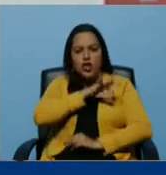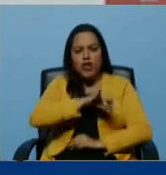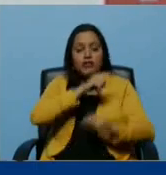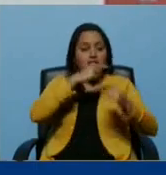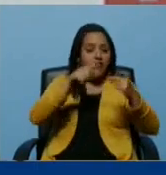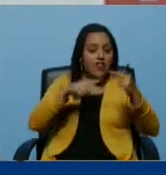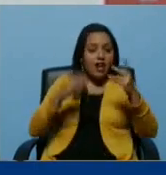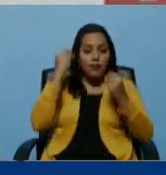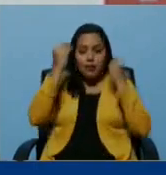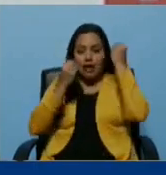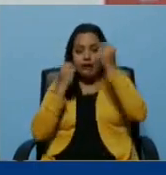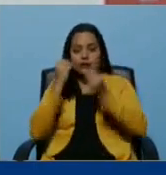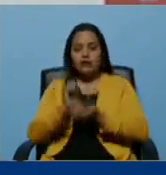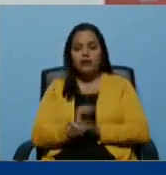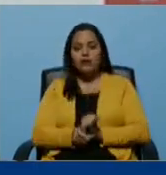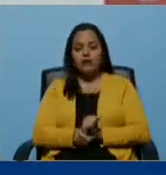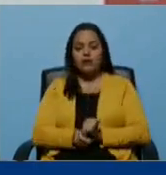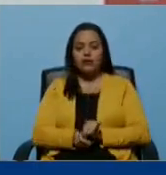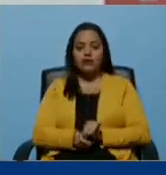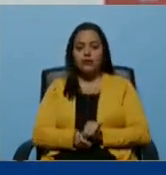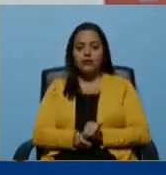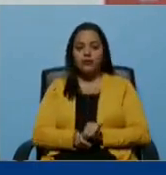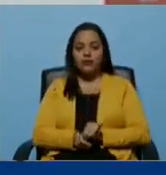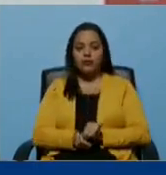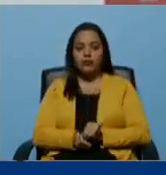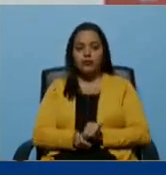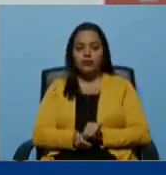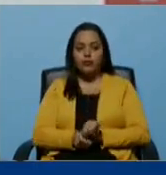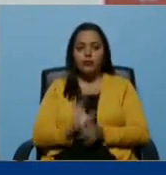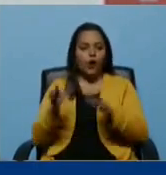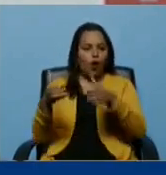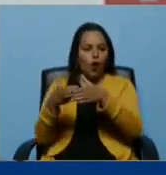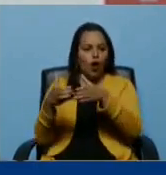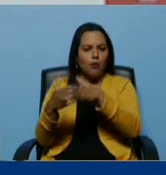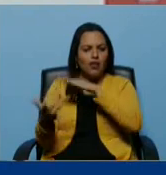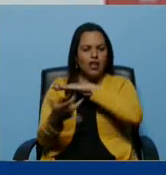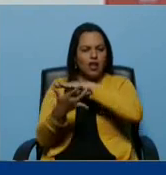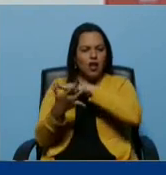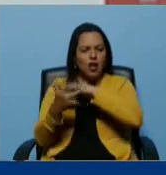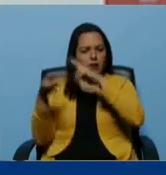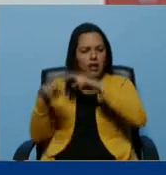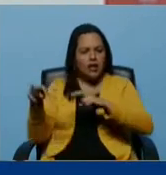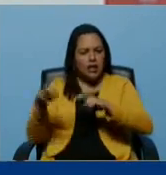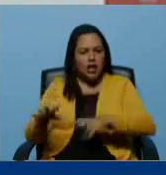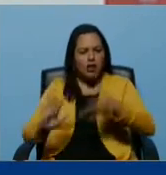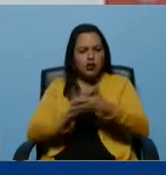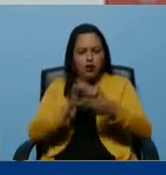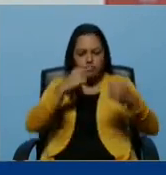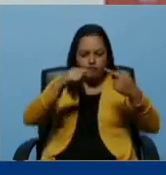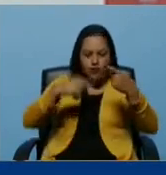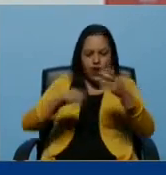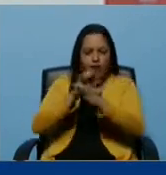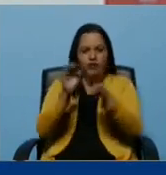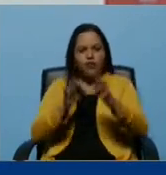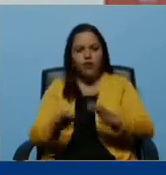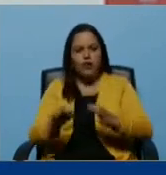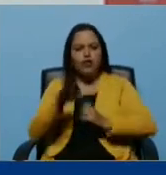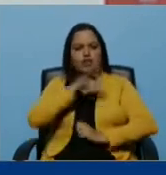diversas. De hecho, el imperio tecnológico estudia la diversidad de nuestras sociedades a través de los big